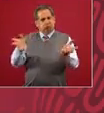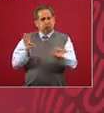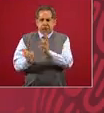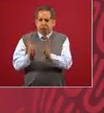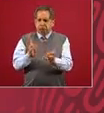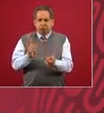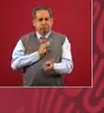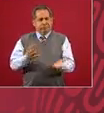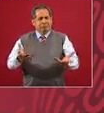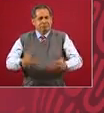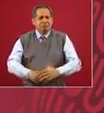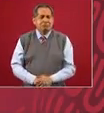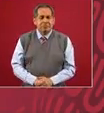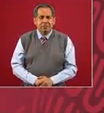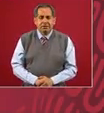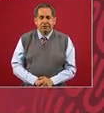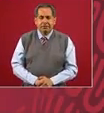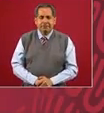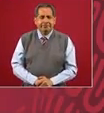personas.